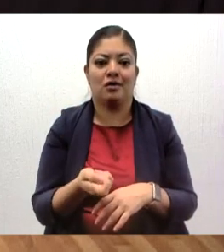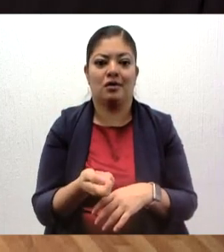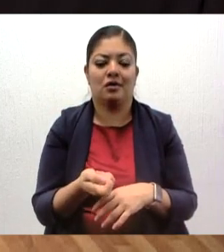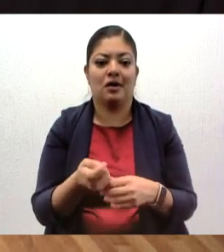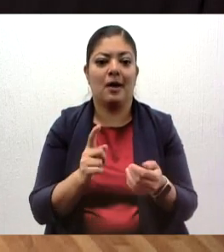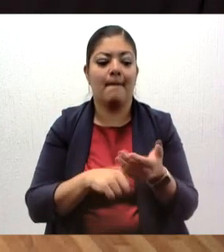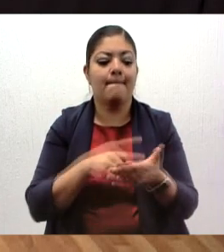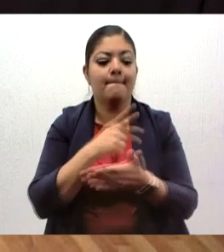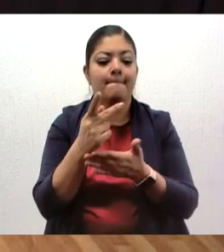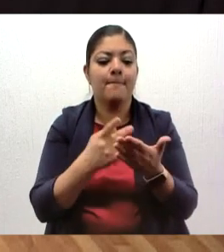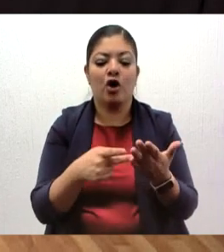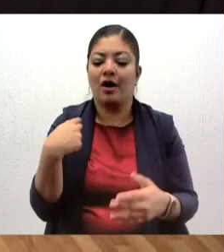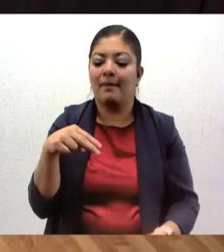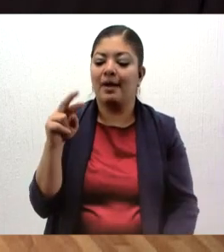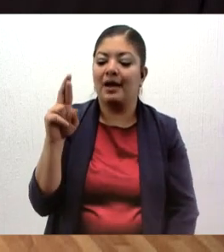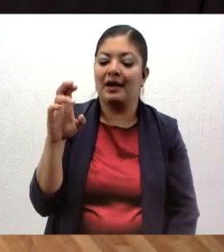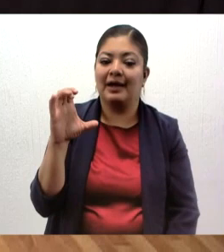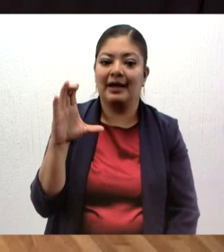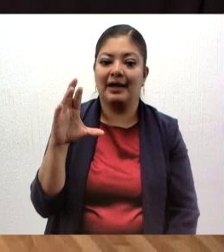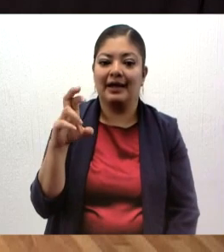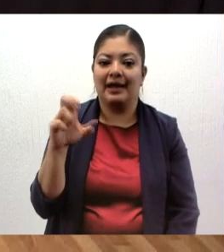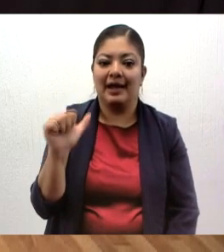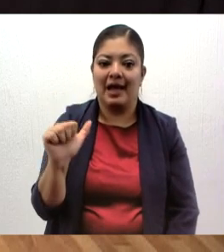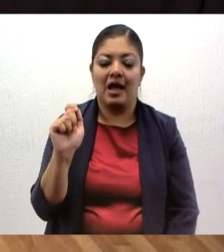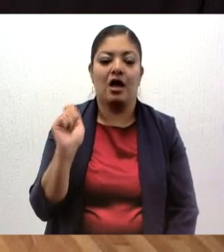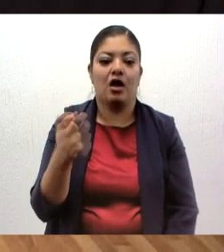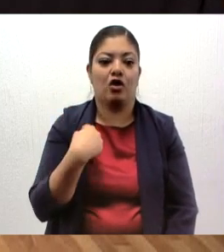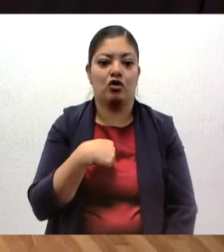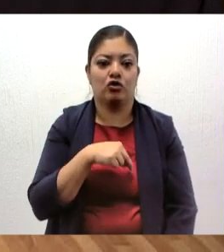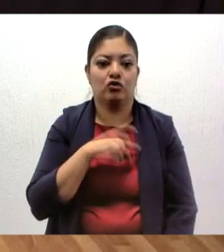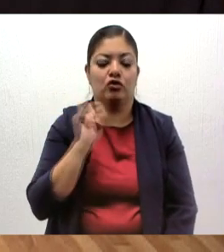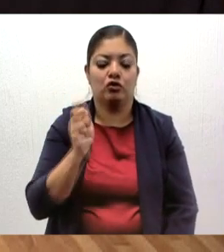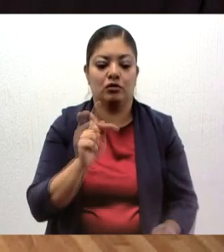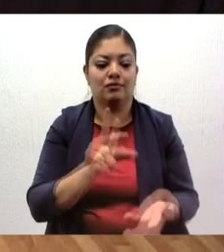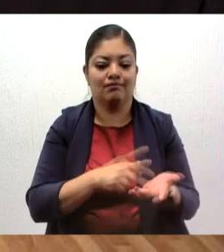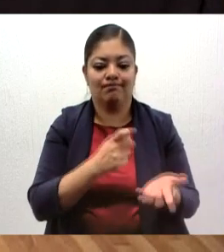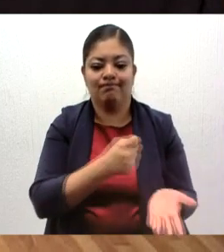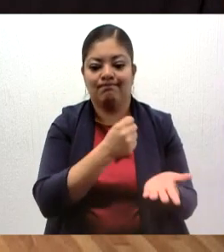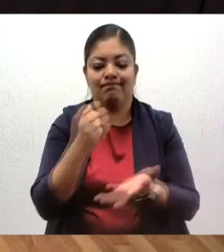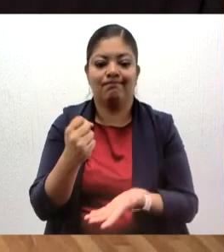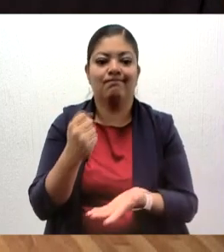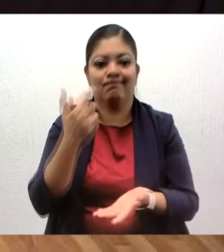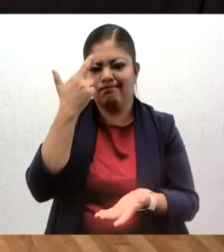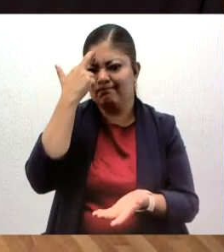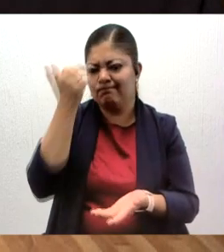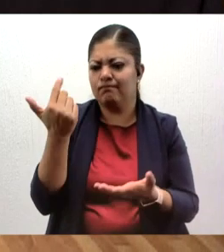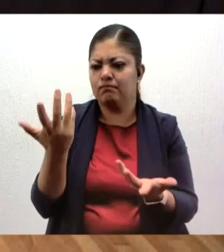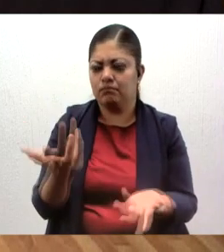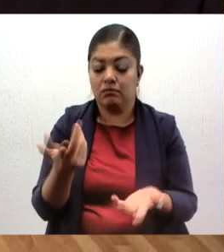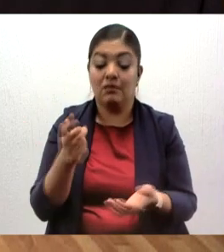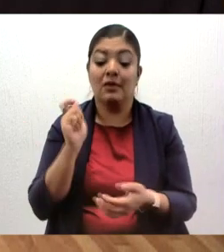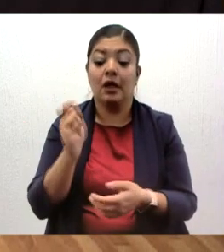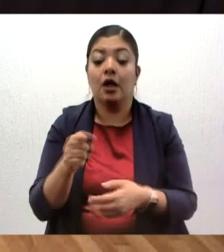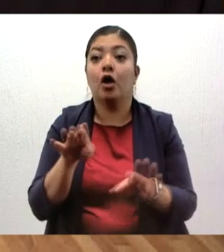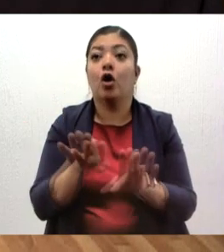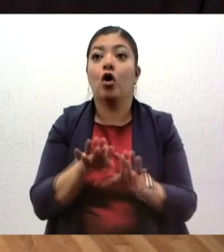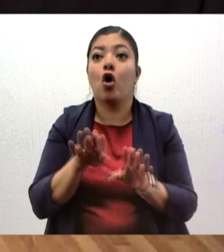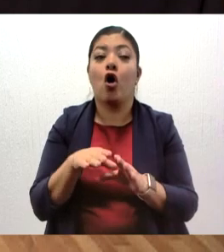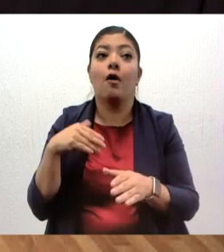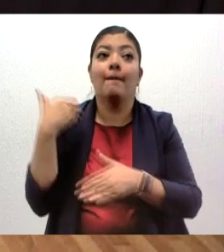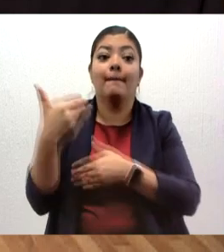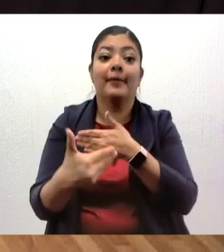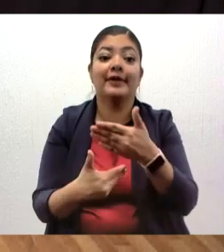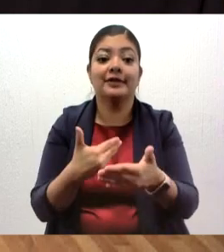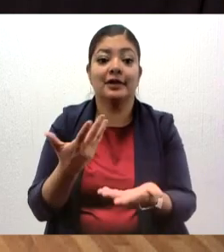recrea de ahí estamos solicitando una resignación por los motivos sobre todo no dejar un precedente en un época